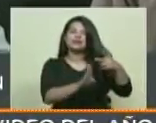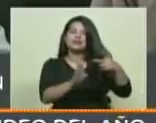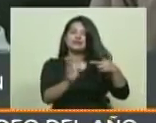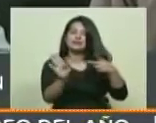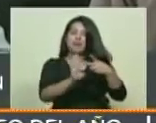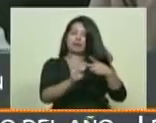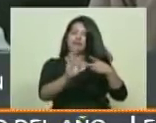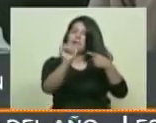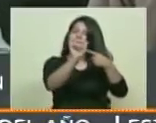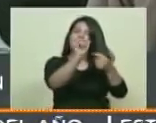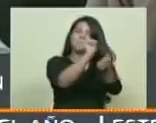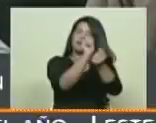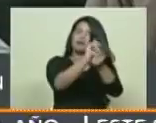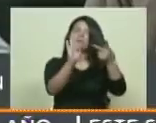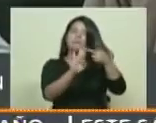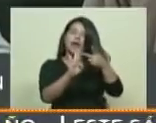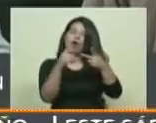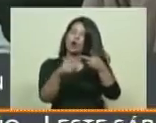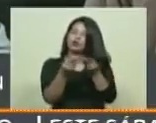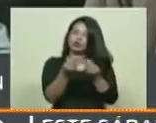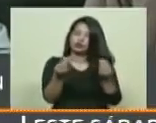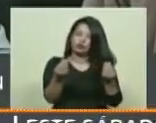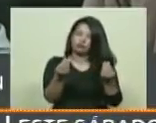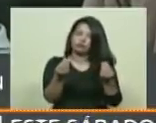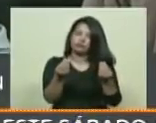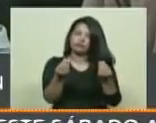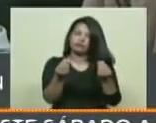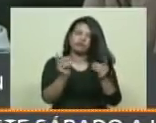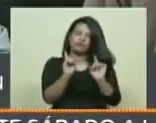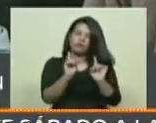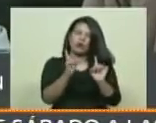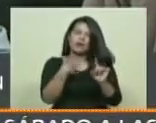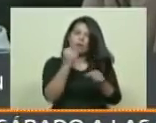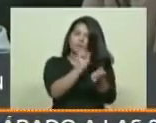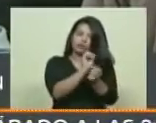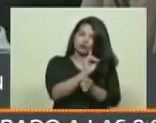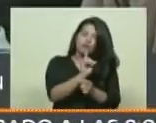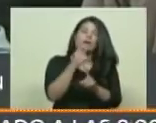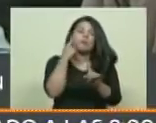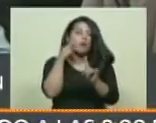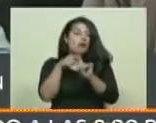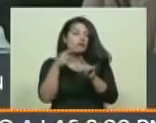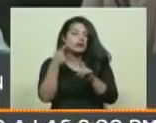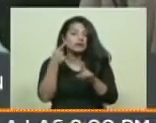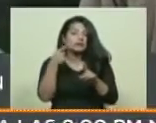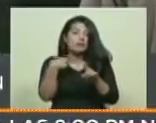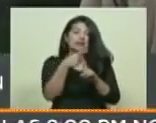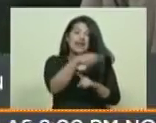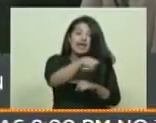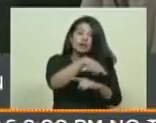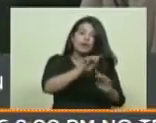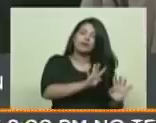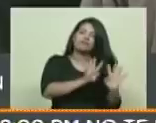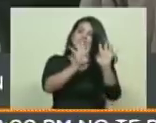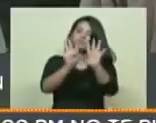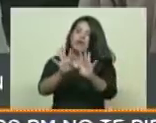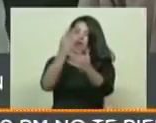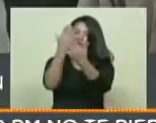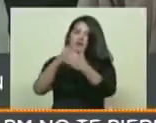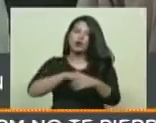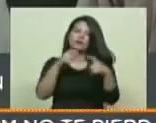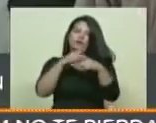sustitutivas y de formas alternas a la justicia y que se presenten además ante la Comisión para la